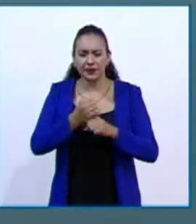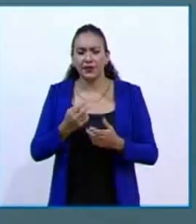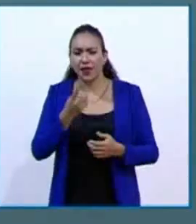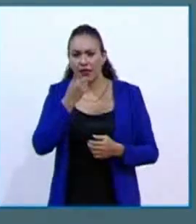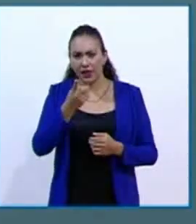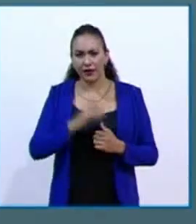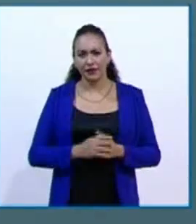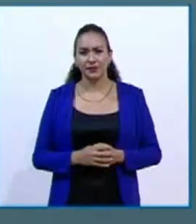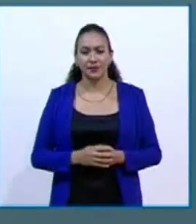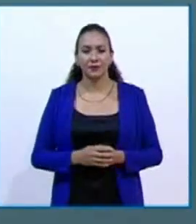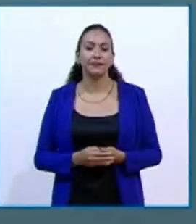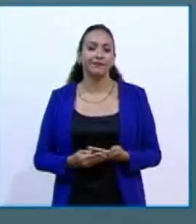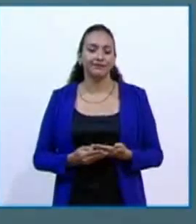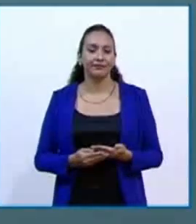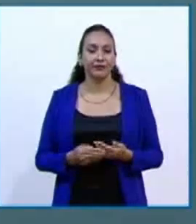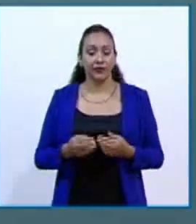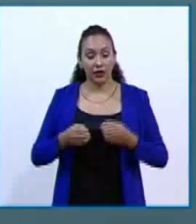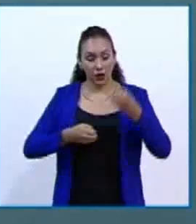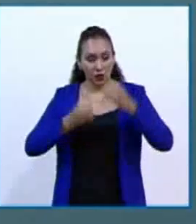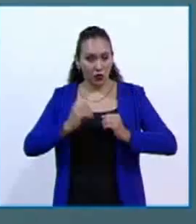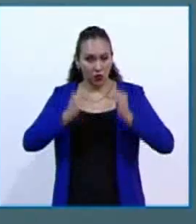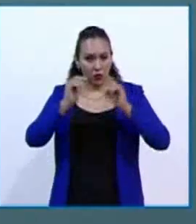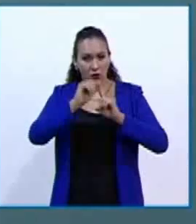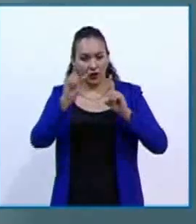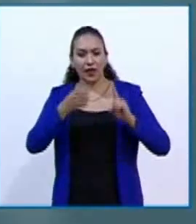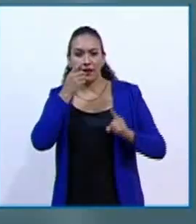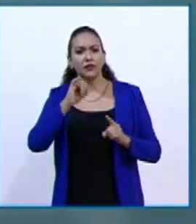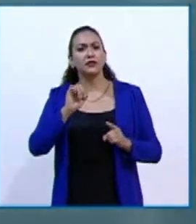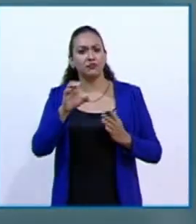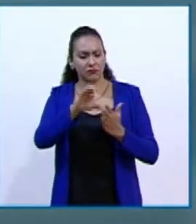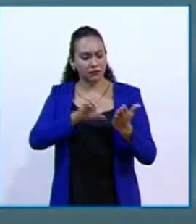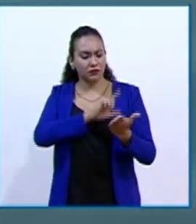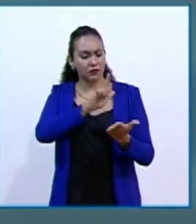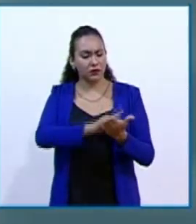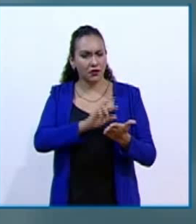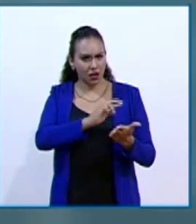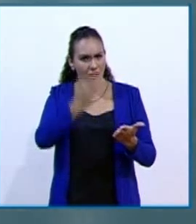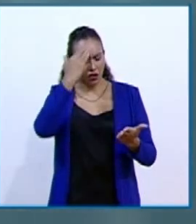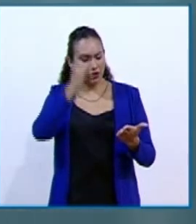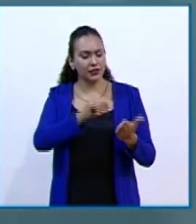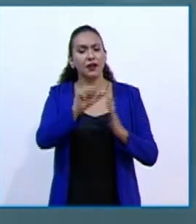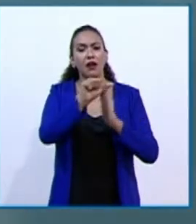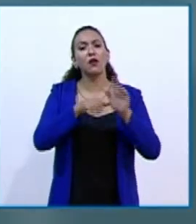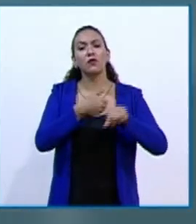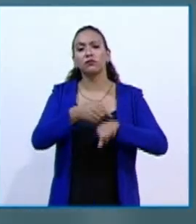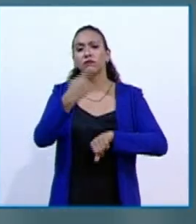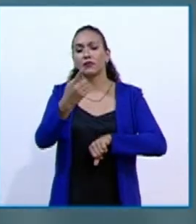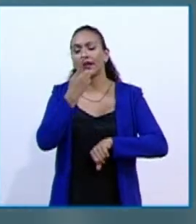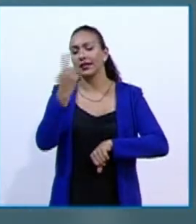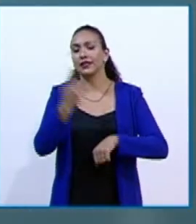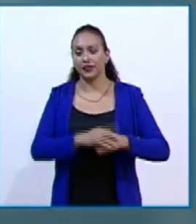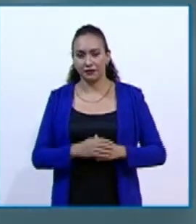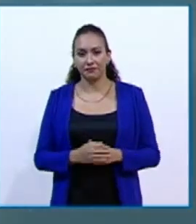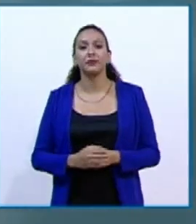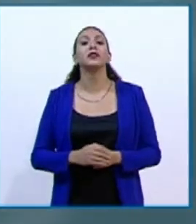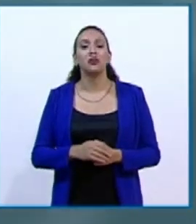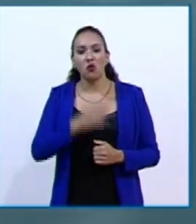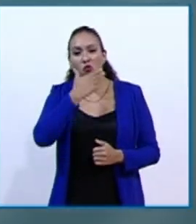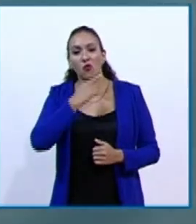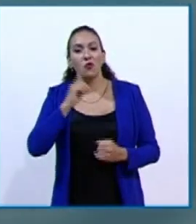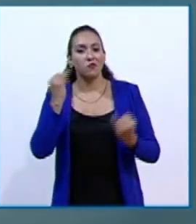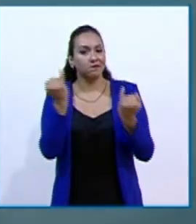Suprema Corte. Señala que esto es un derecho reconocido en la Constitución, en el artículo 1, que aborda el derecho de igualdad y